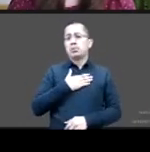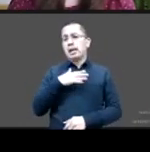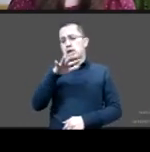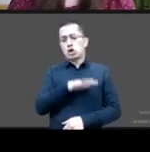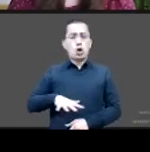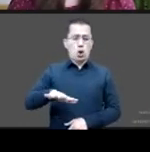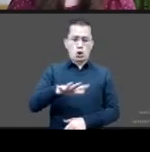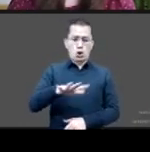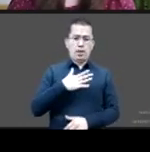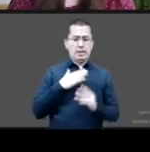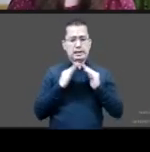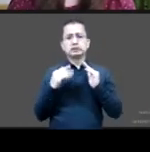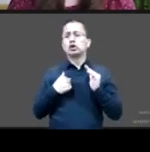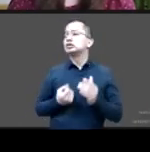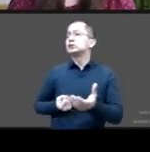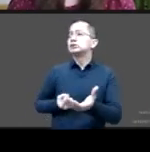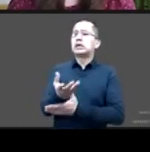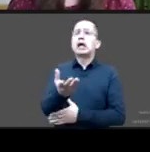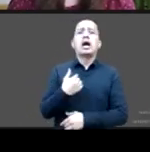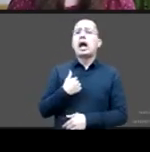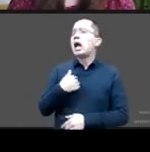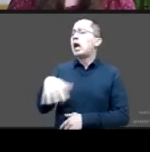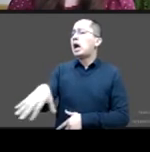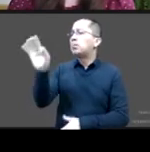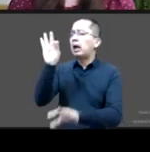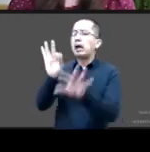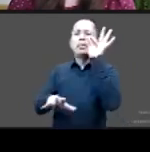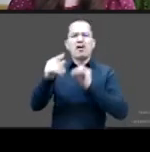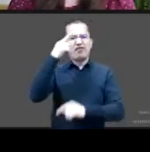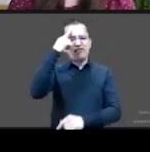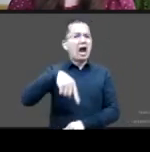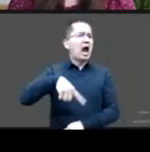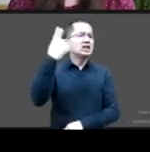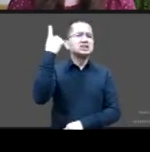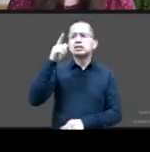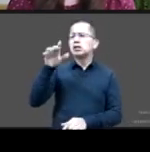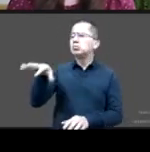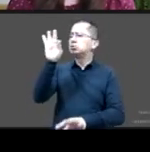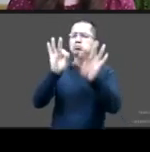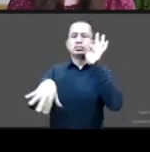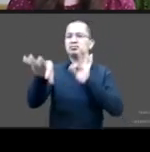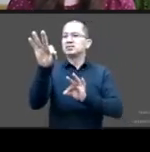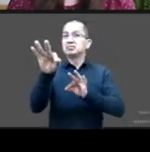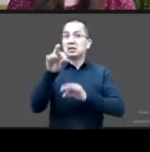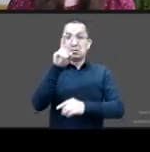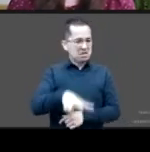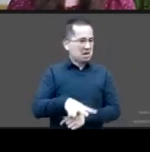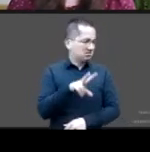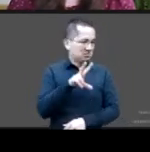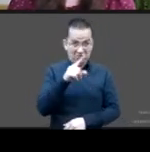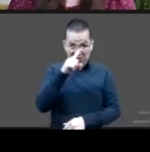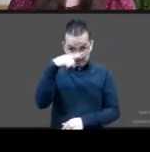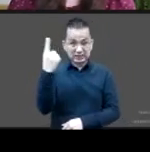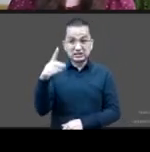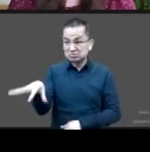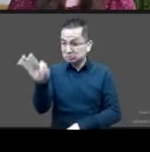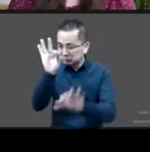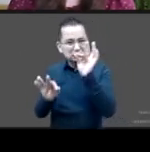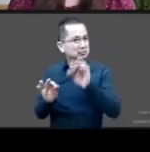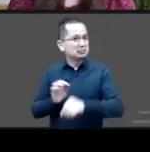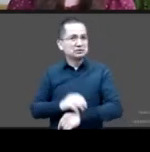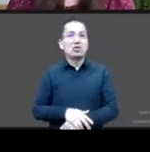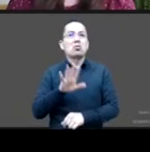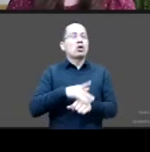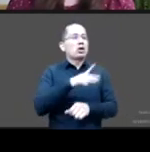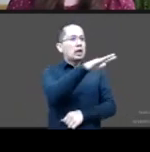encontrar muy fácilmente y resulta que no resulta que es una población muy invisible resulta que se nos va